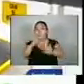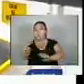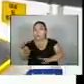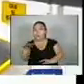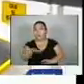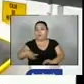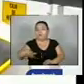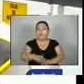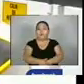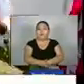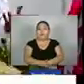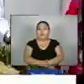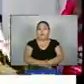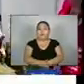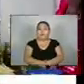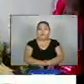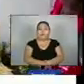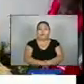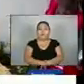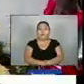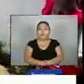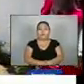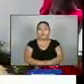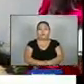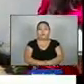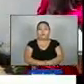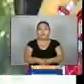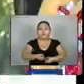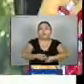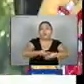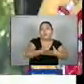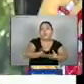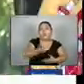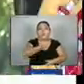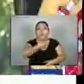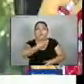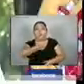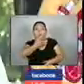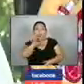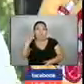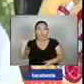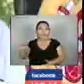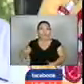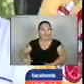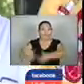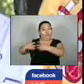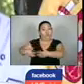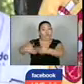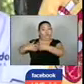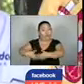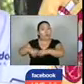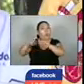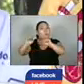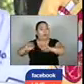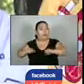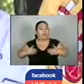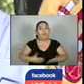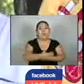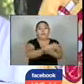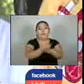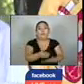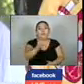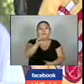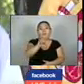habitan en ese lugar. Una noticia que nos llena de alegría es que con esta planta vamos a beneficiar a más